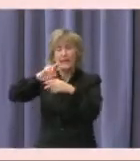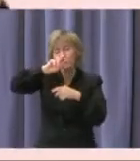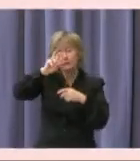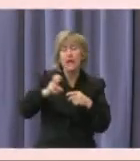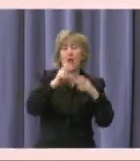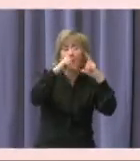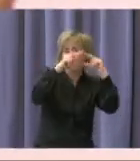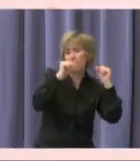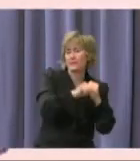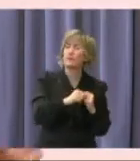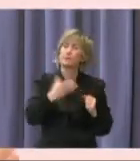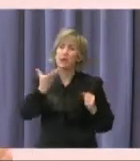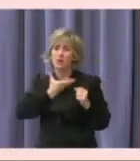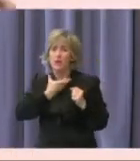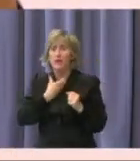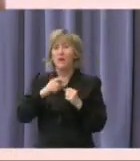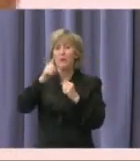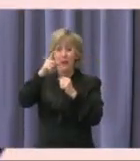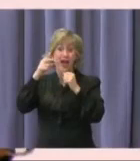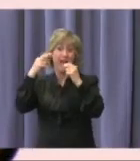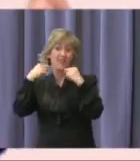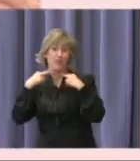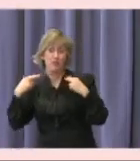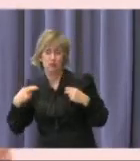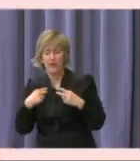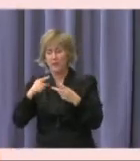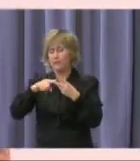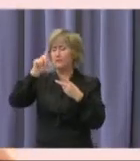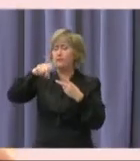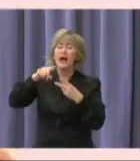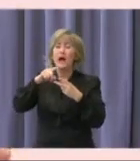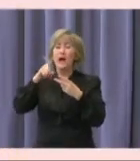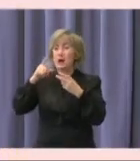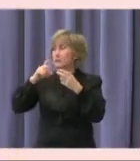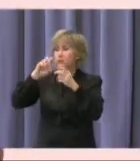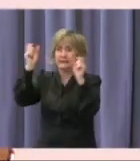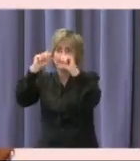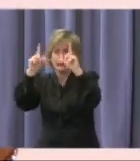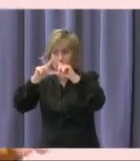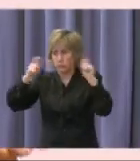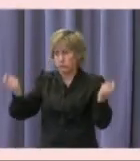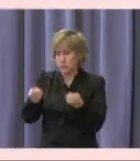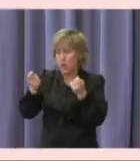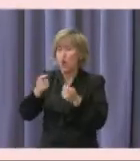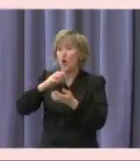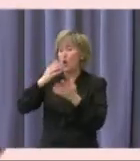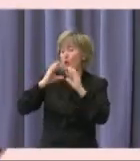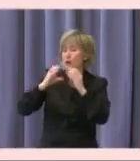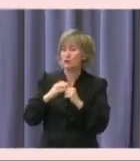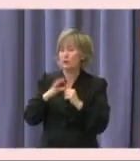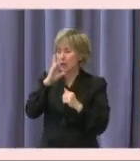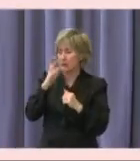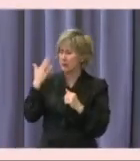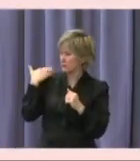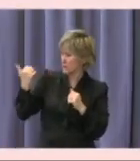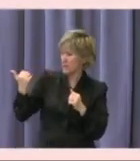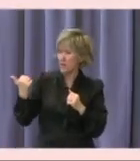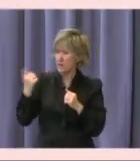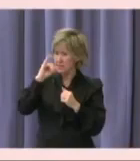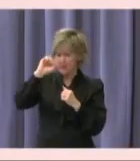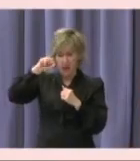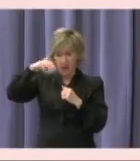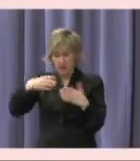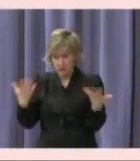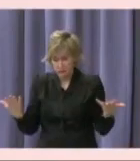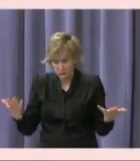ayuntamientos, para diputaciones, para los medios de comunicación. Y luego, como me llaman para ir a los institutos, yo iba a los institutos y decía, es que aquí no hay ningún